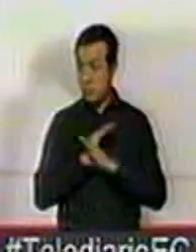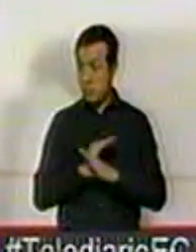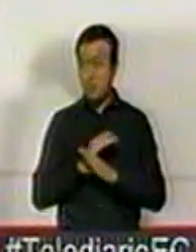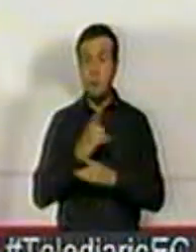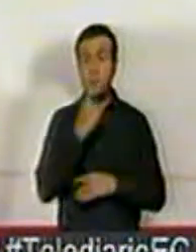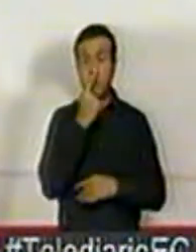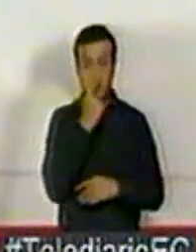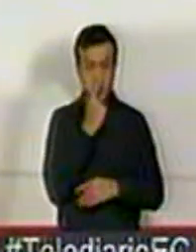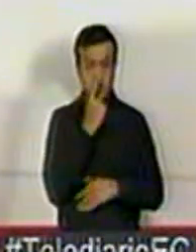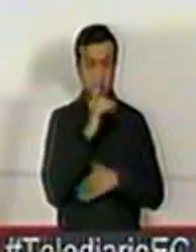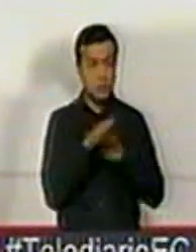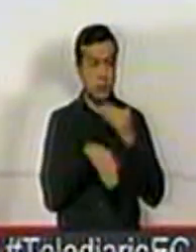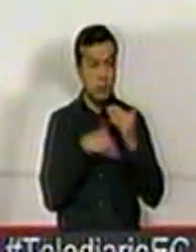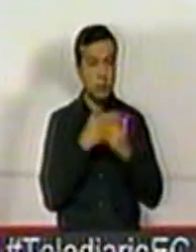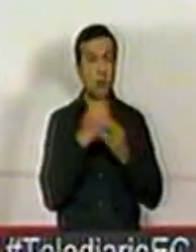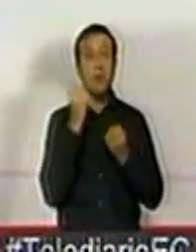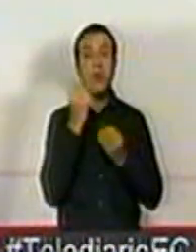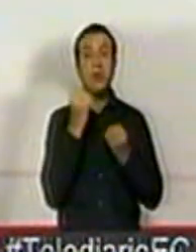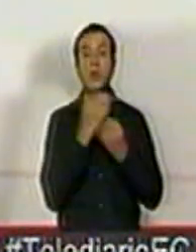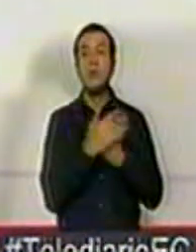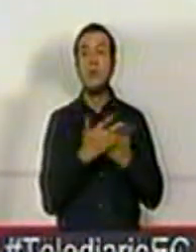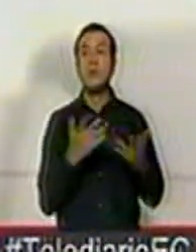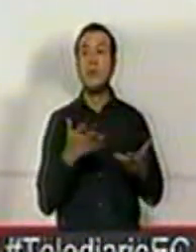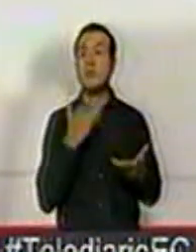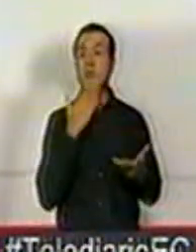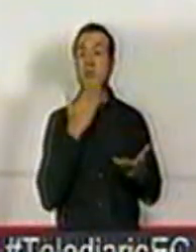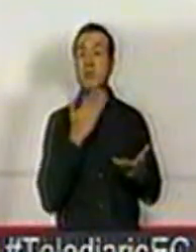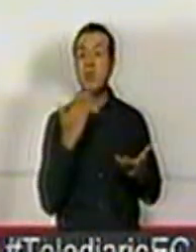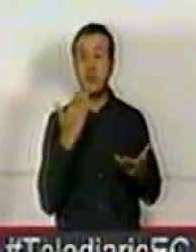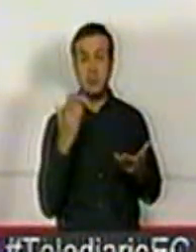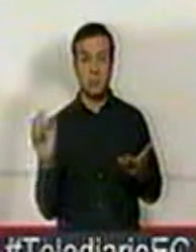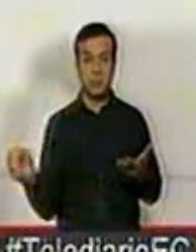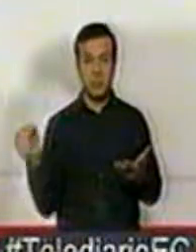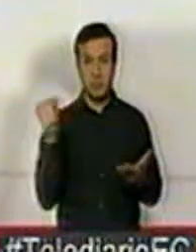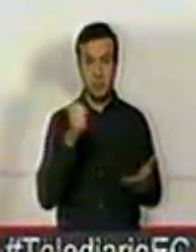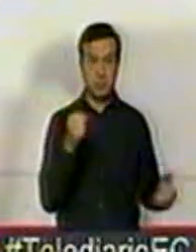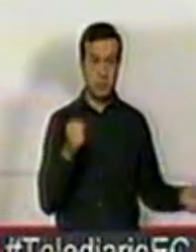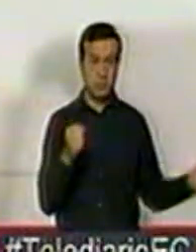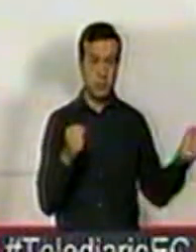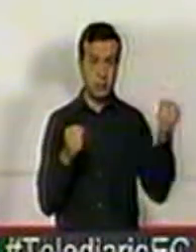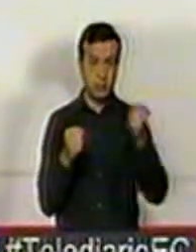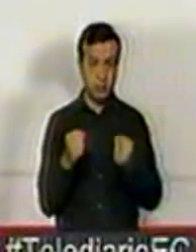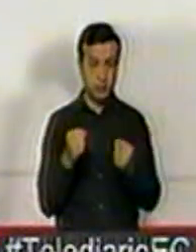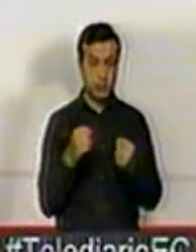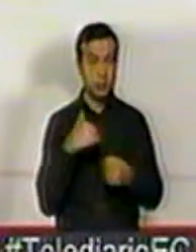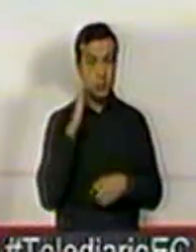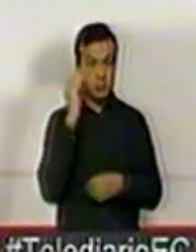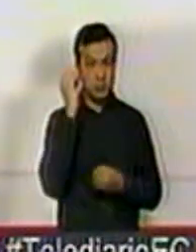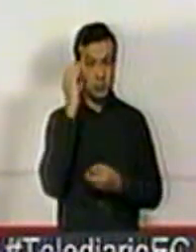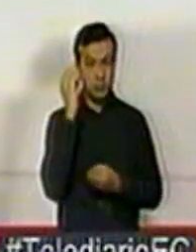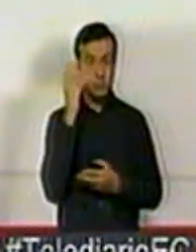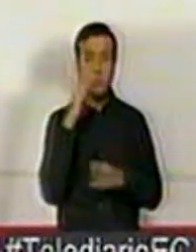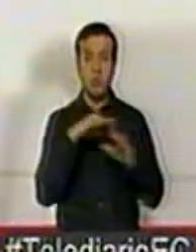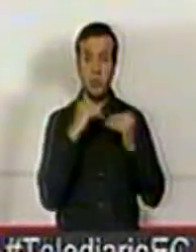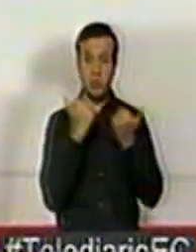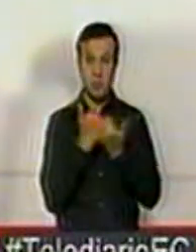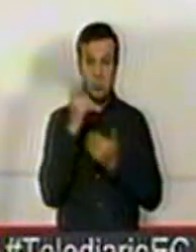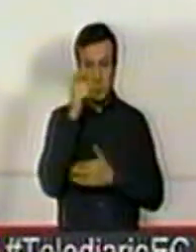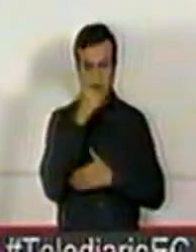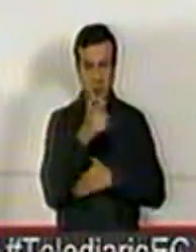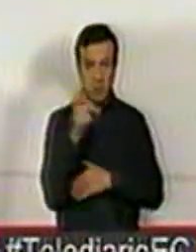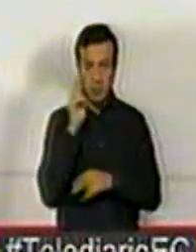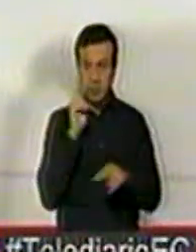interesante. Todos nos informamos mediante las comparecencias a través sobre todo de la Comisión de